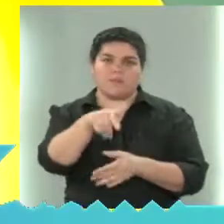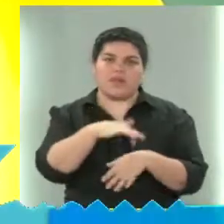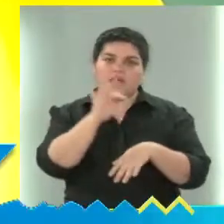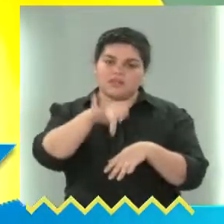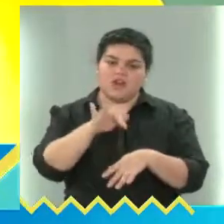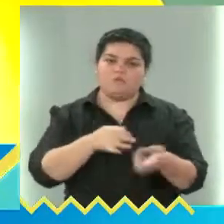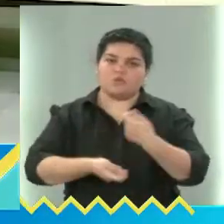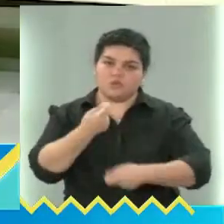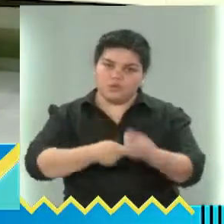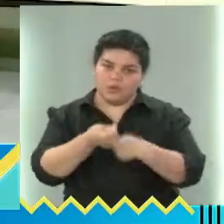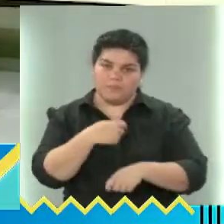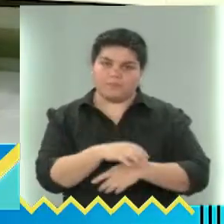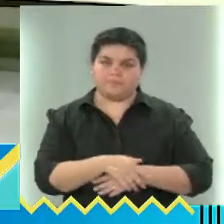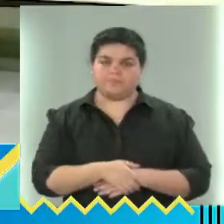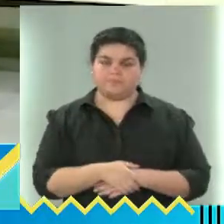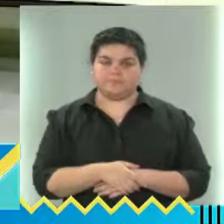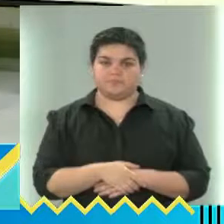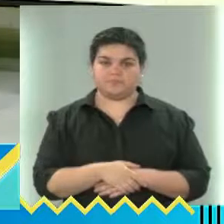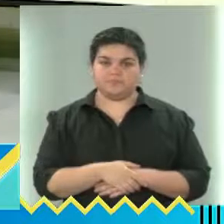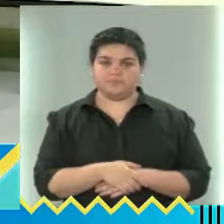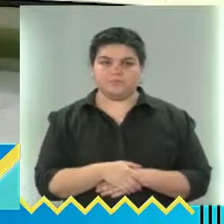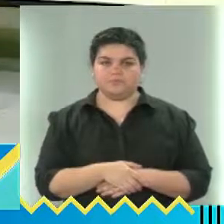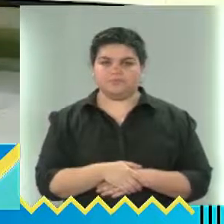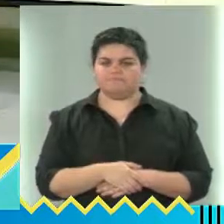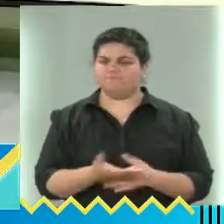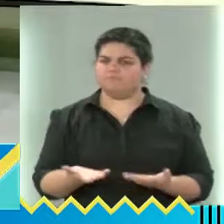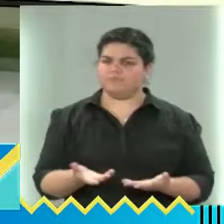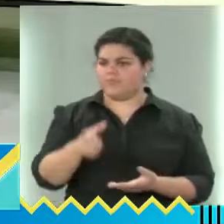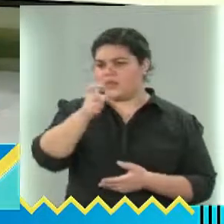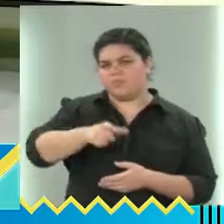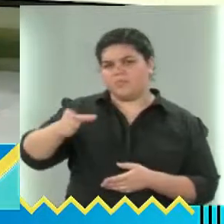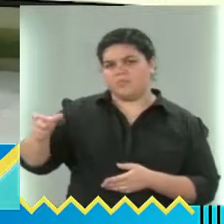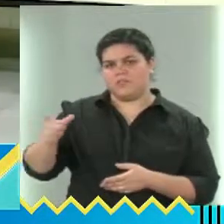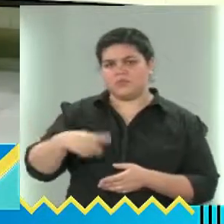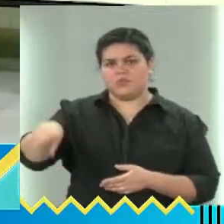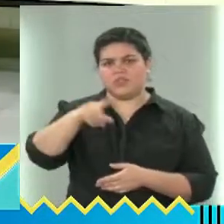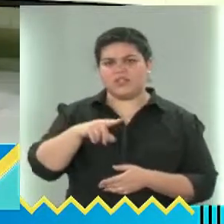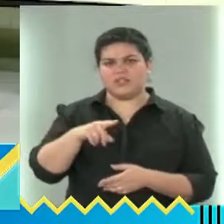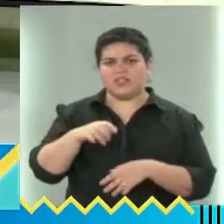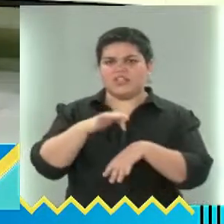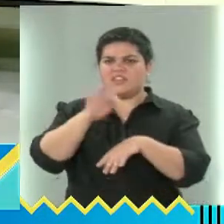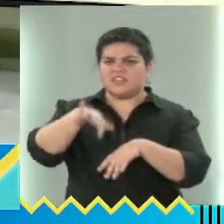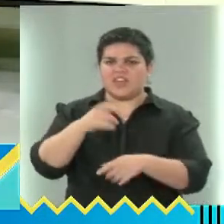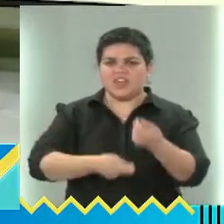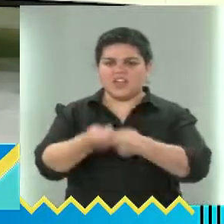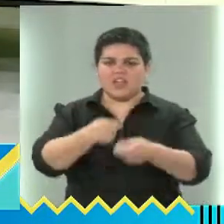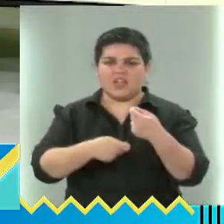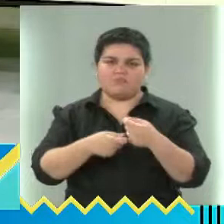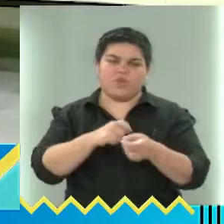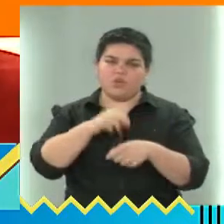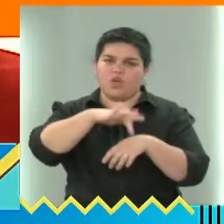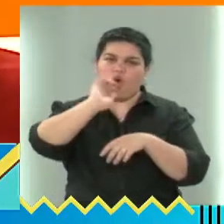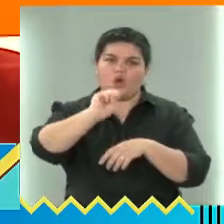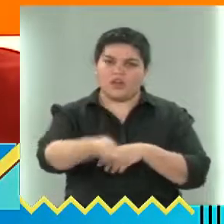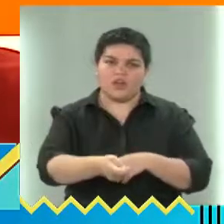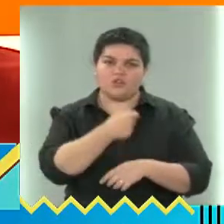transfusiones. ¿Y por qué la gente no se acostumbra a donar sangre? ¿Por qué son tan pocos los que deciden donar sangre? Y creemos que